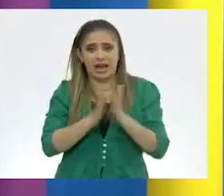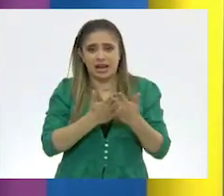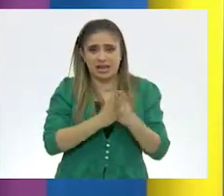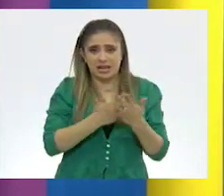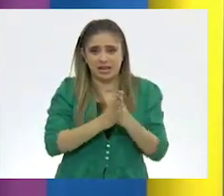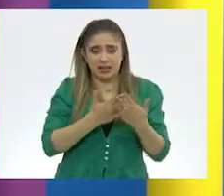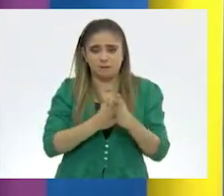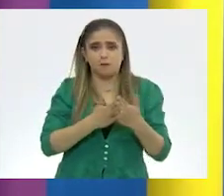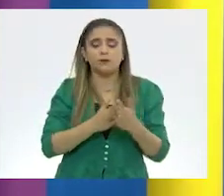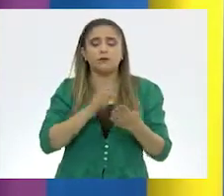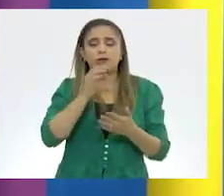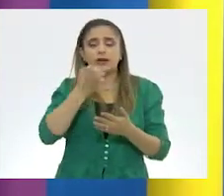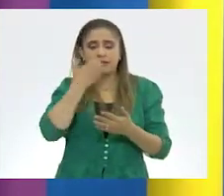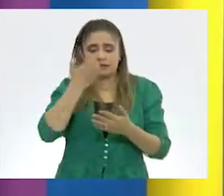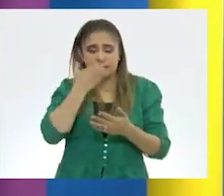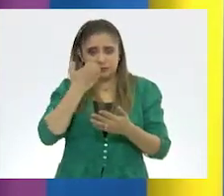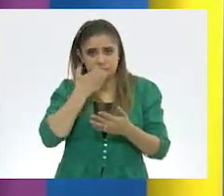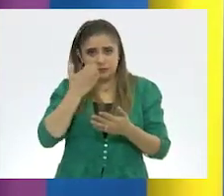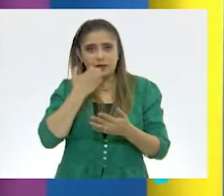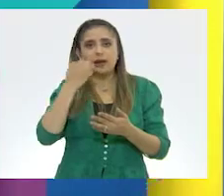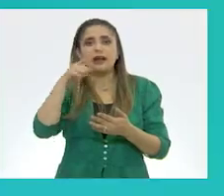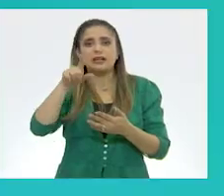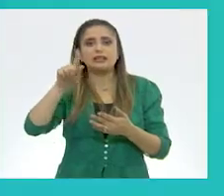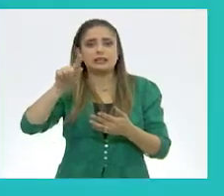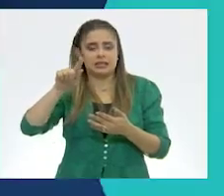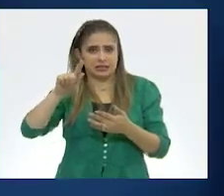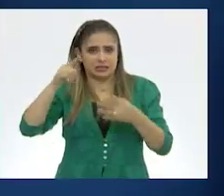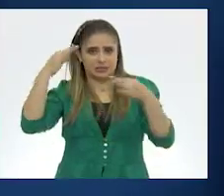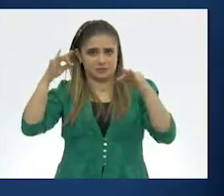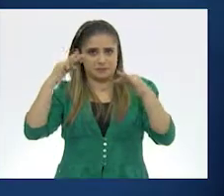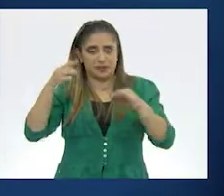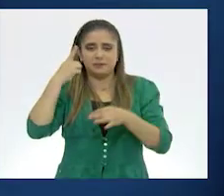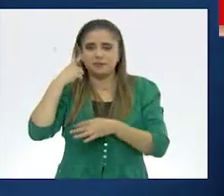texto y leamos y comentemos las preguntas.